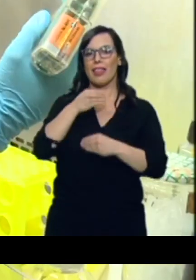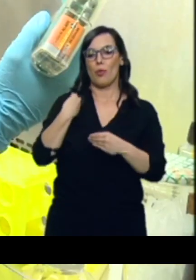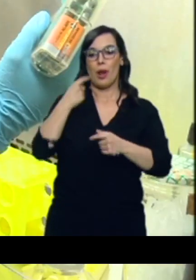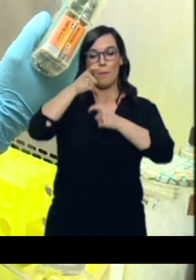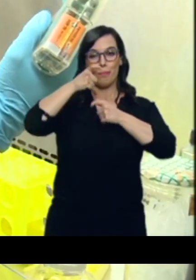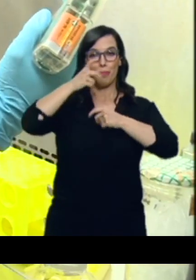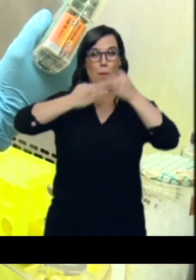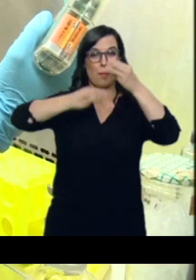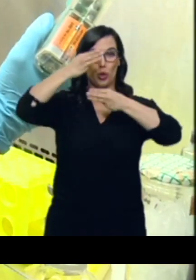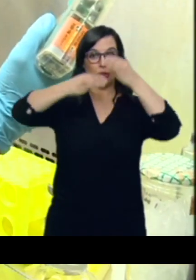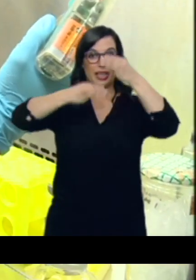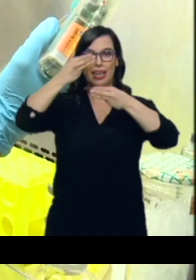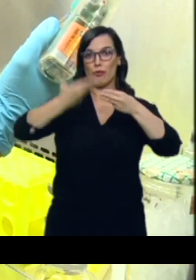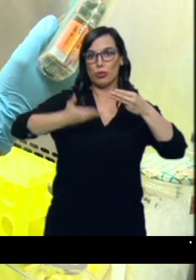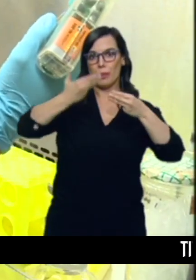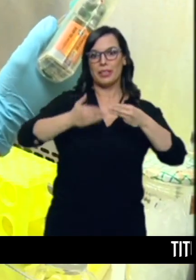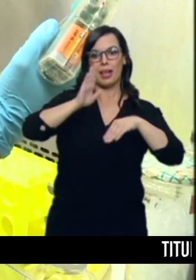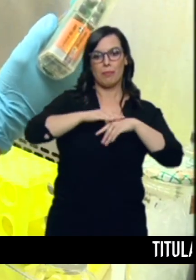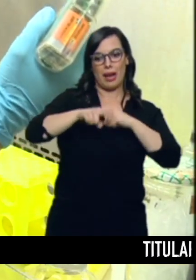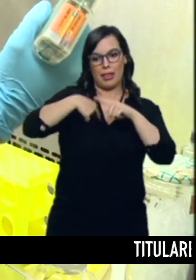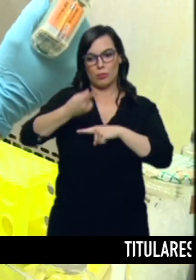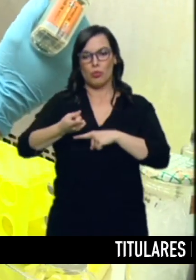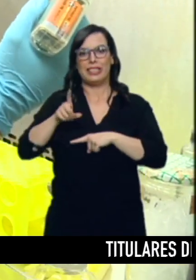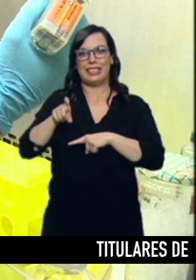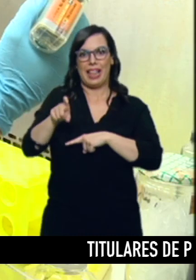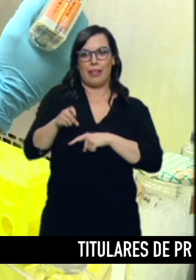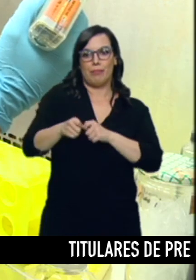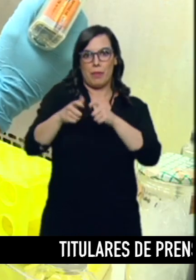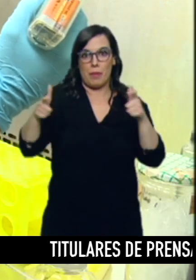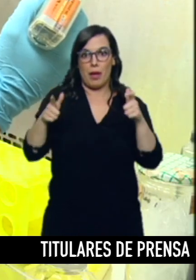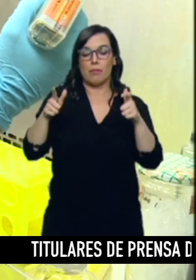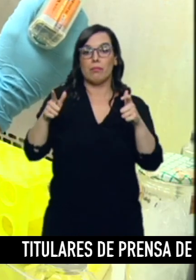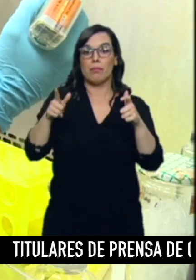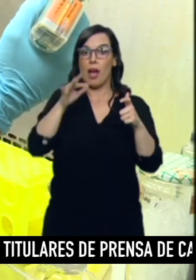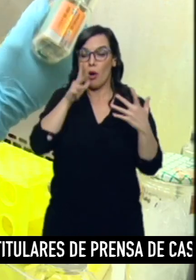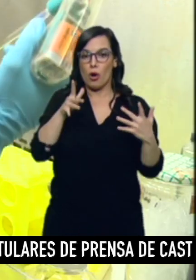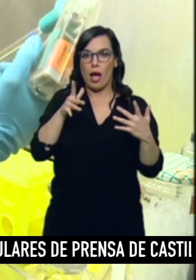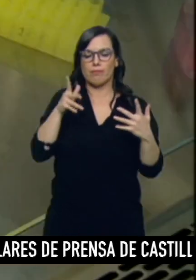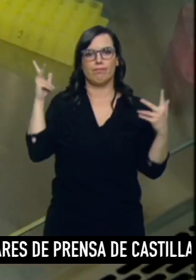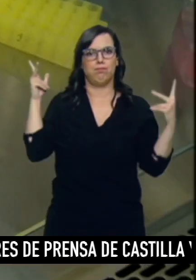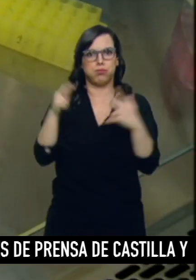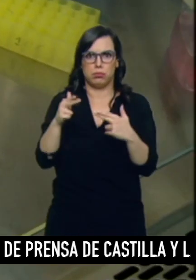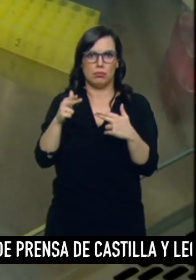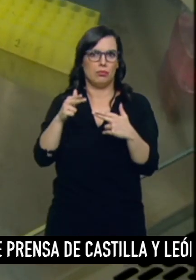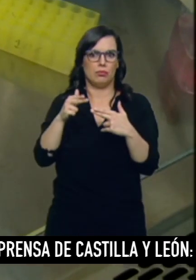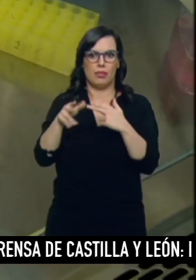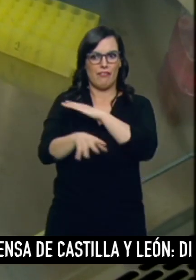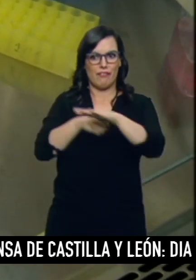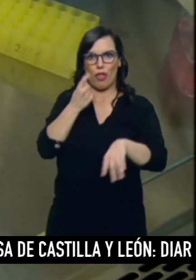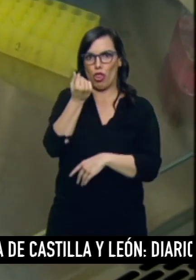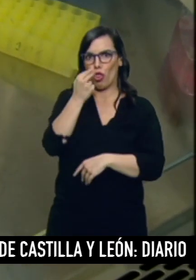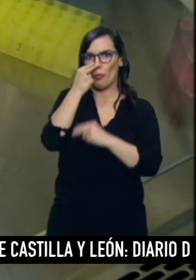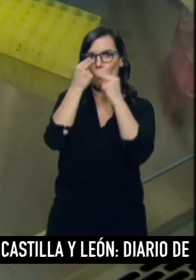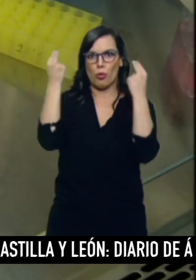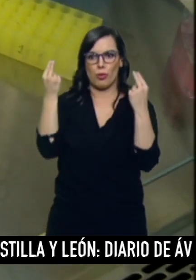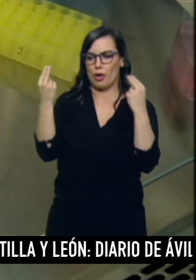proteína que es fundamental en el desarrollo de varios tipos de leucemia, pero se han topado con un enemigo peor. El recorte de fondos públicos los ha dejado sin su